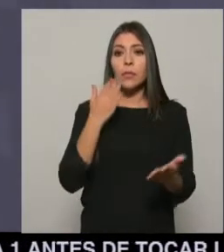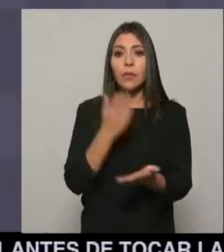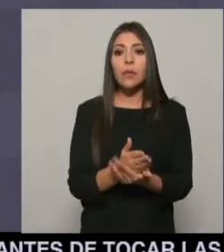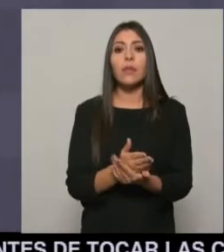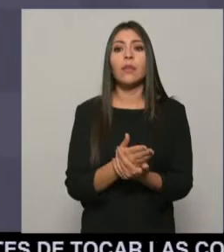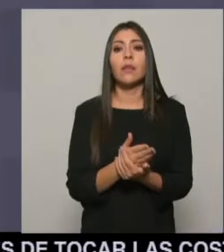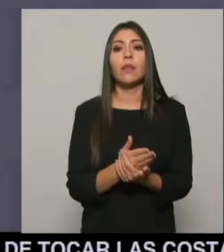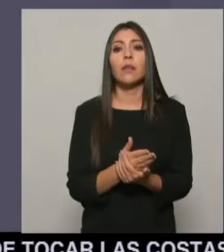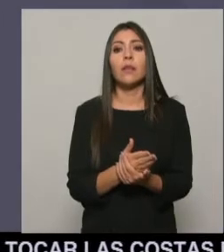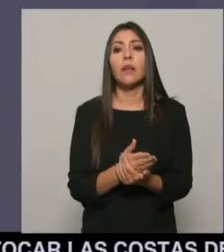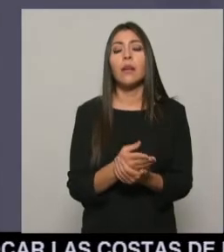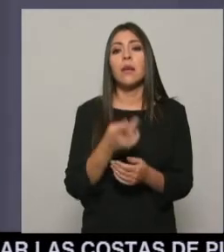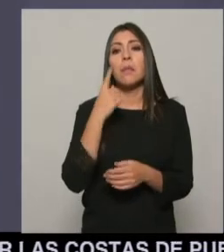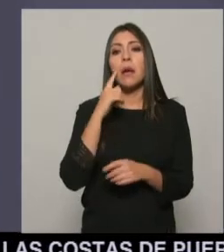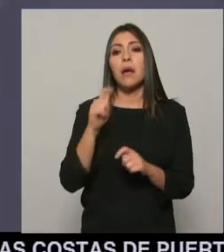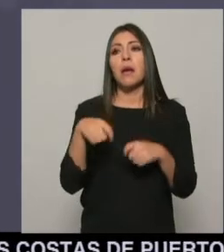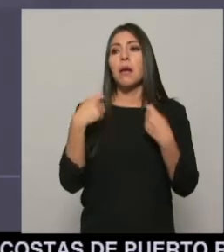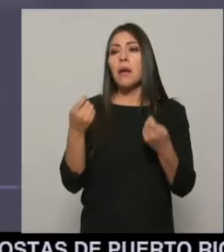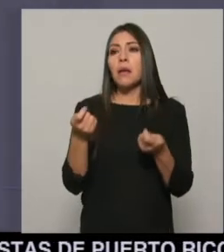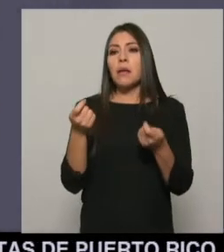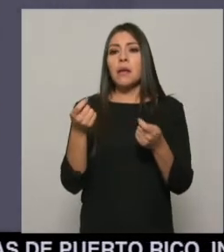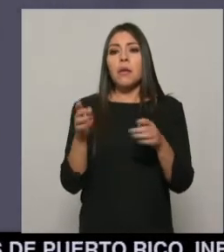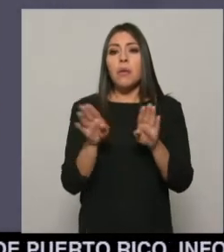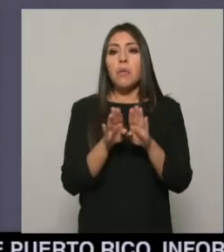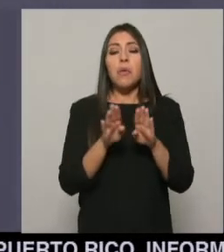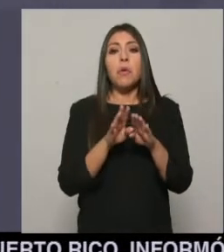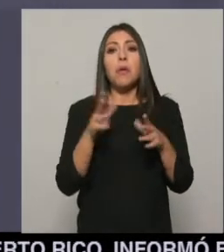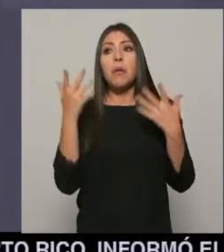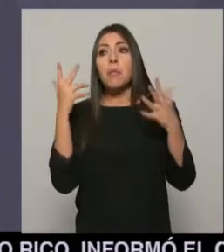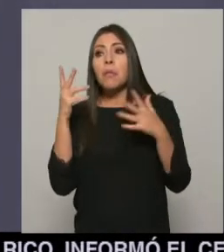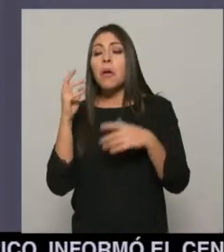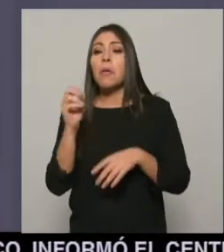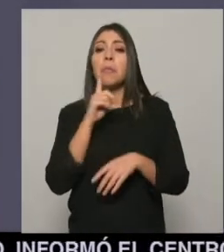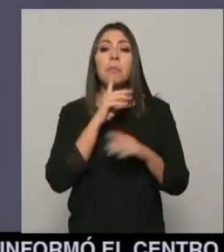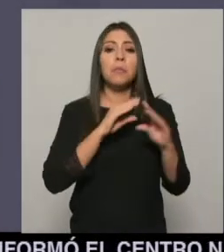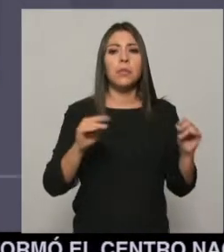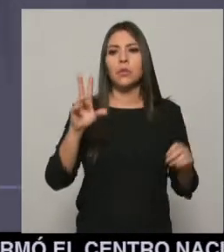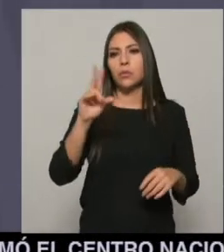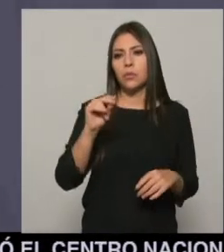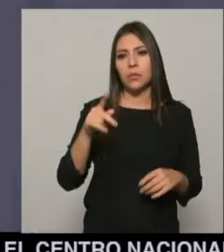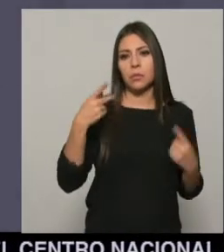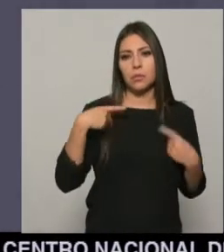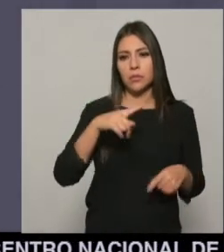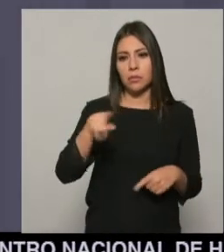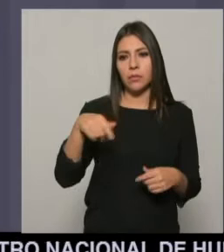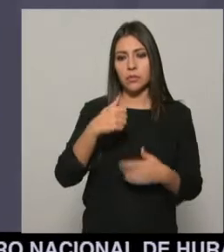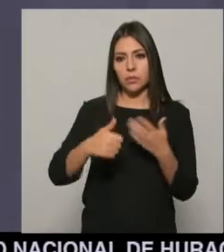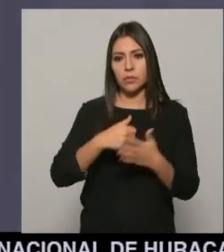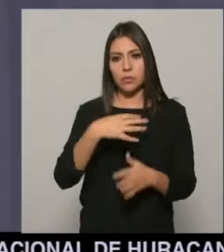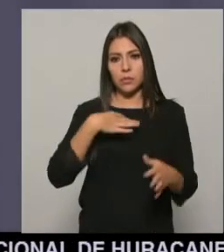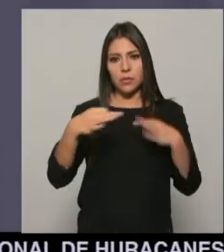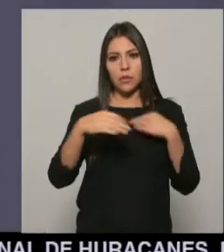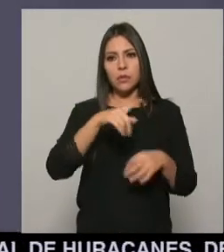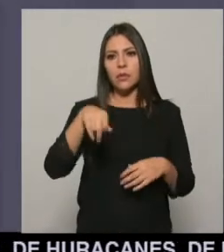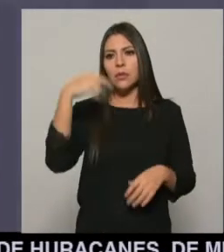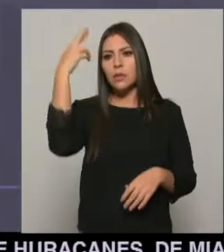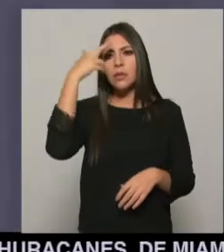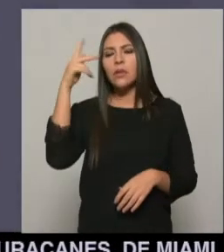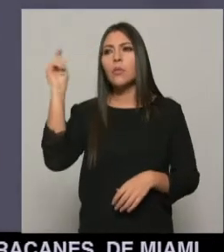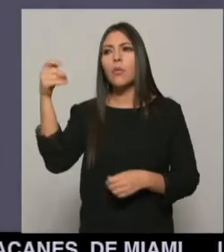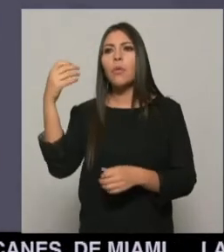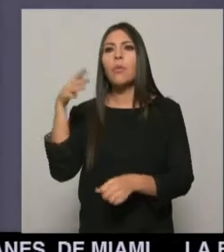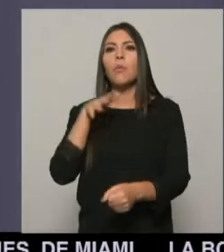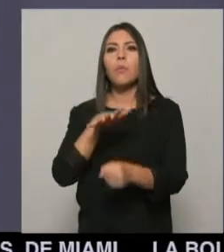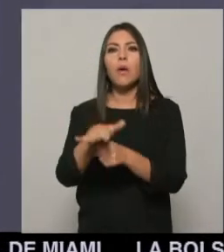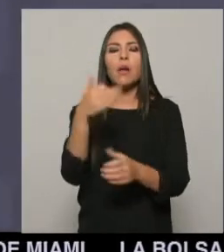para dar cheques en blanco. Para eso no nos eligieron los ciudadanos. Estamos ahí para revisar qué es lo que falta hacer, no